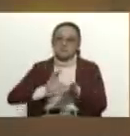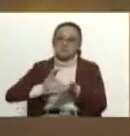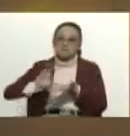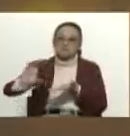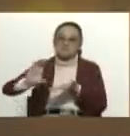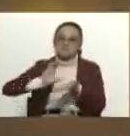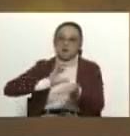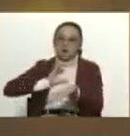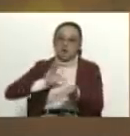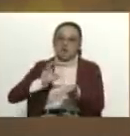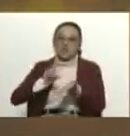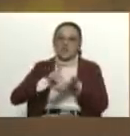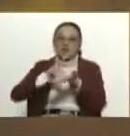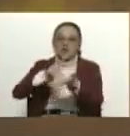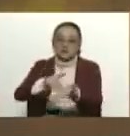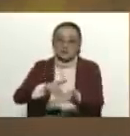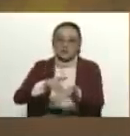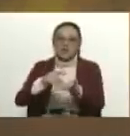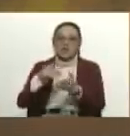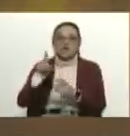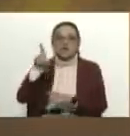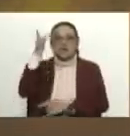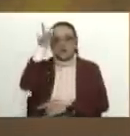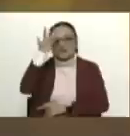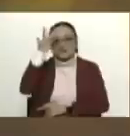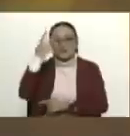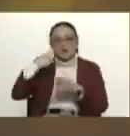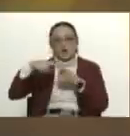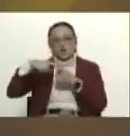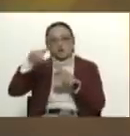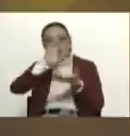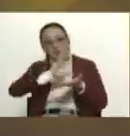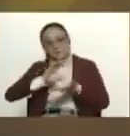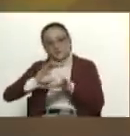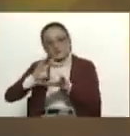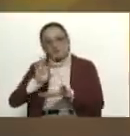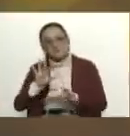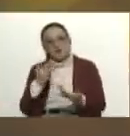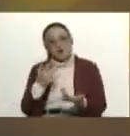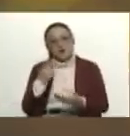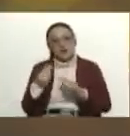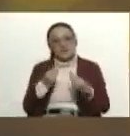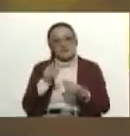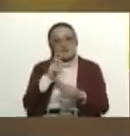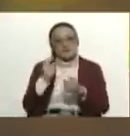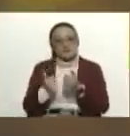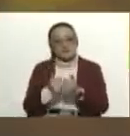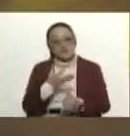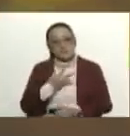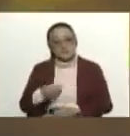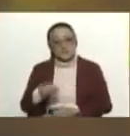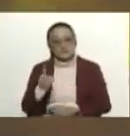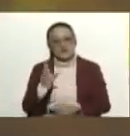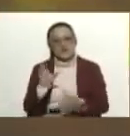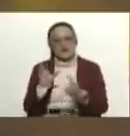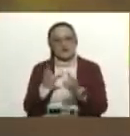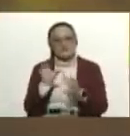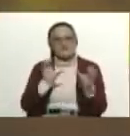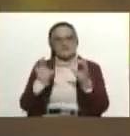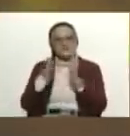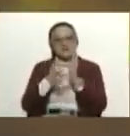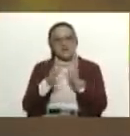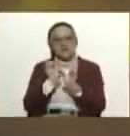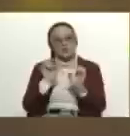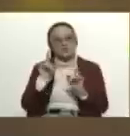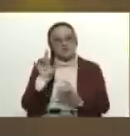de Nueva Delhi y otras capitales. Bueno, vamos a ver qué dijo la vicepresidenta sectorial de Ciencia, Tecnología, Educación y